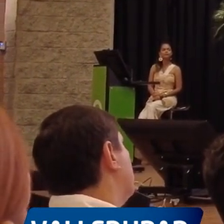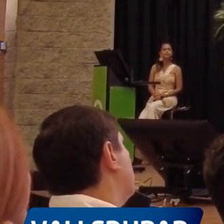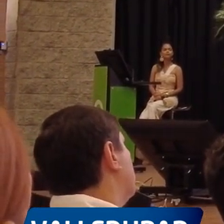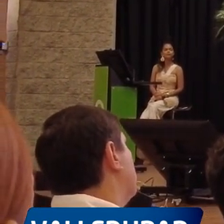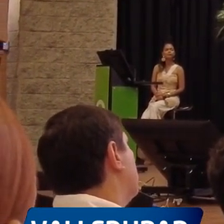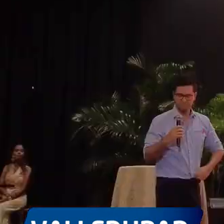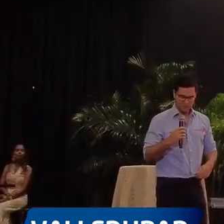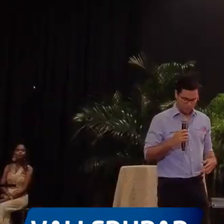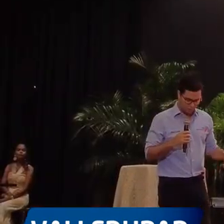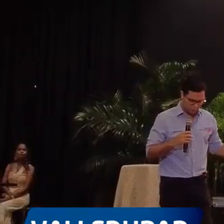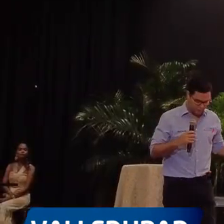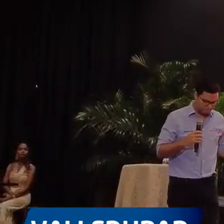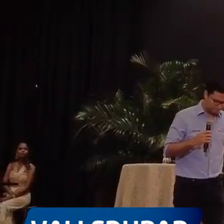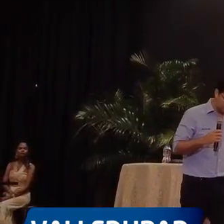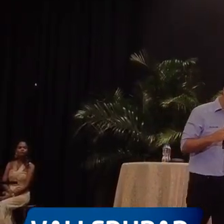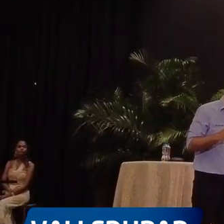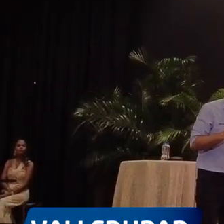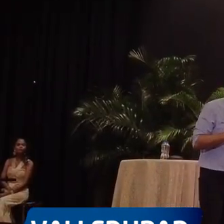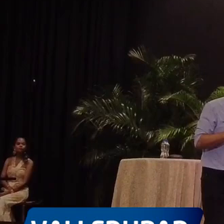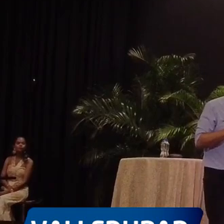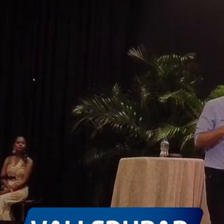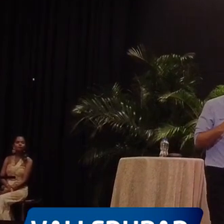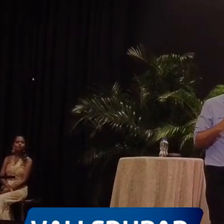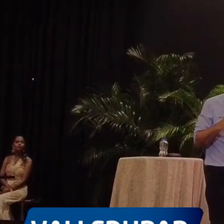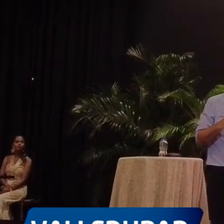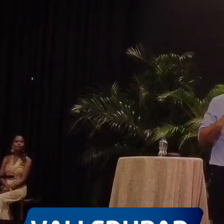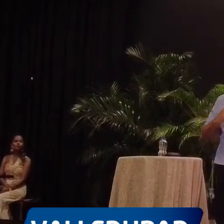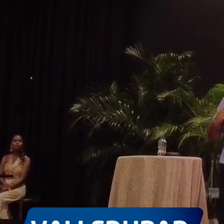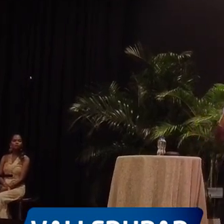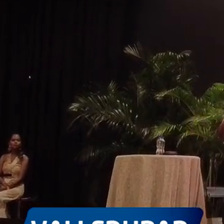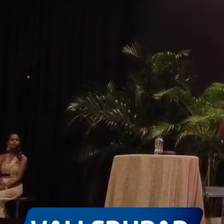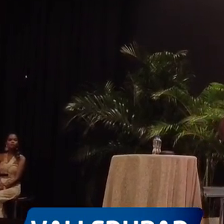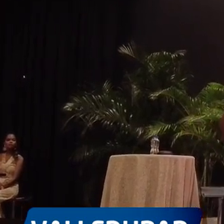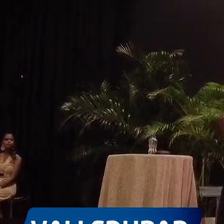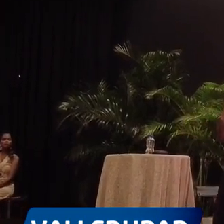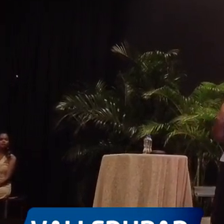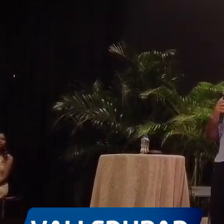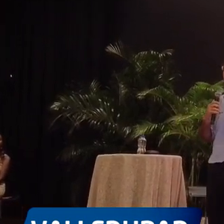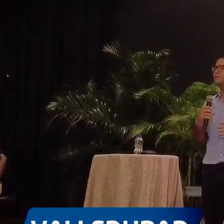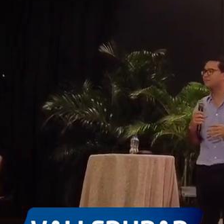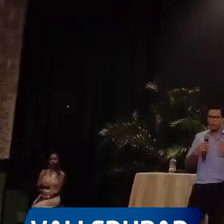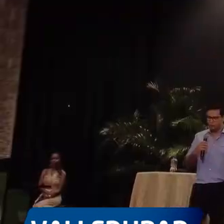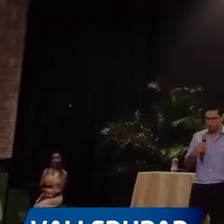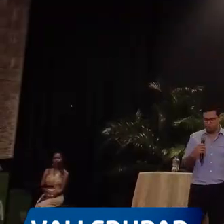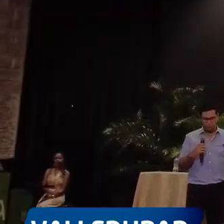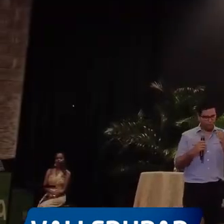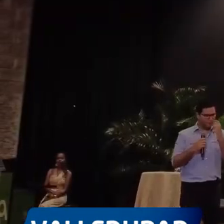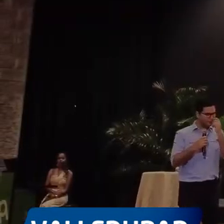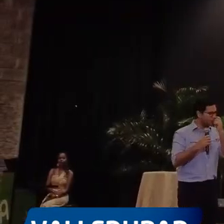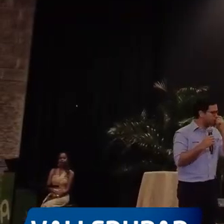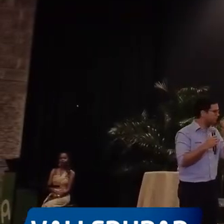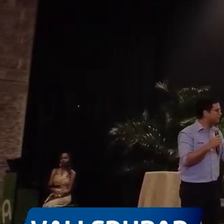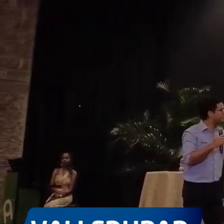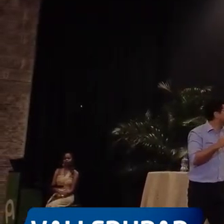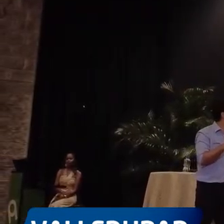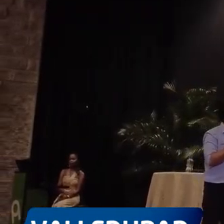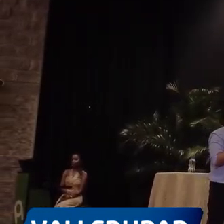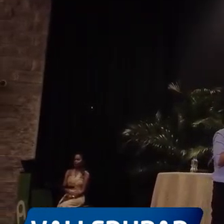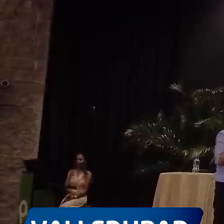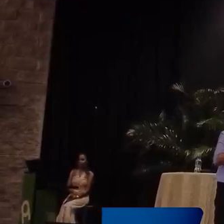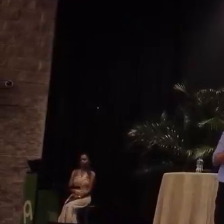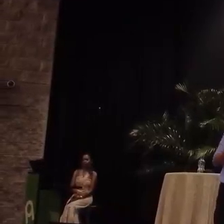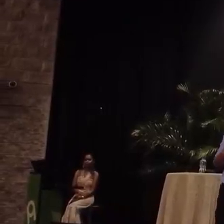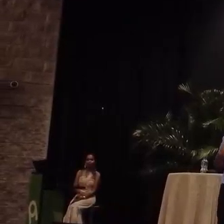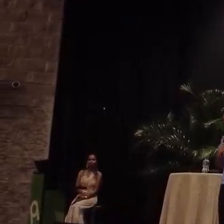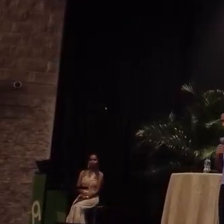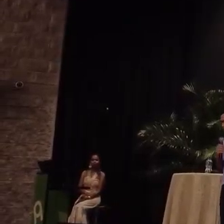que nos acompaña, que estuvimos en la tarea, que hoy gracias a este polideportivo los estudiantes pueden tener espacios